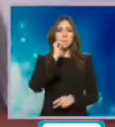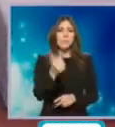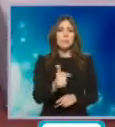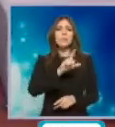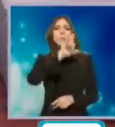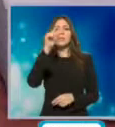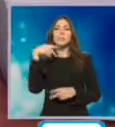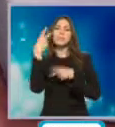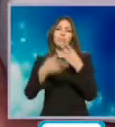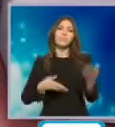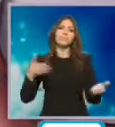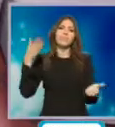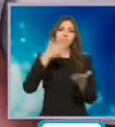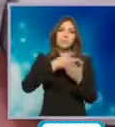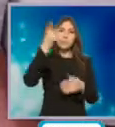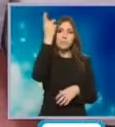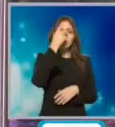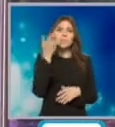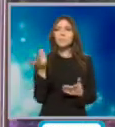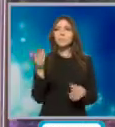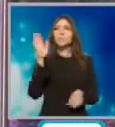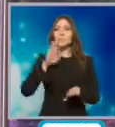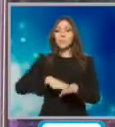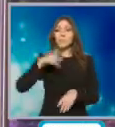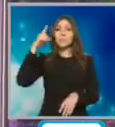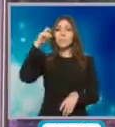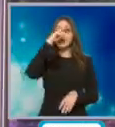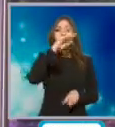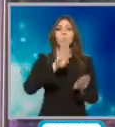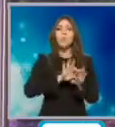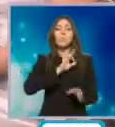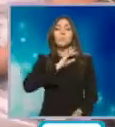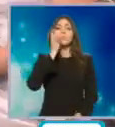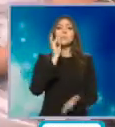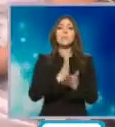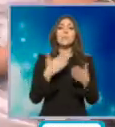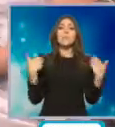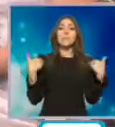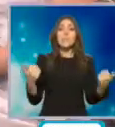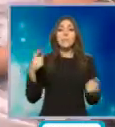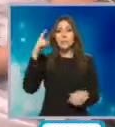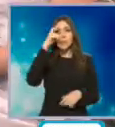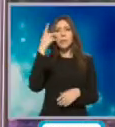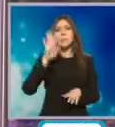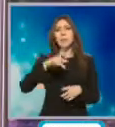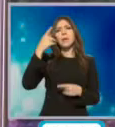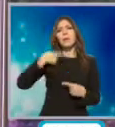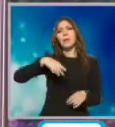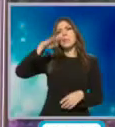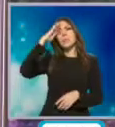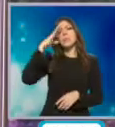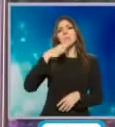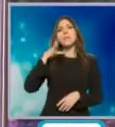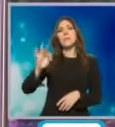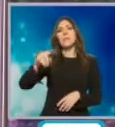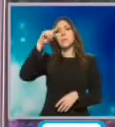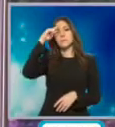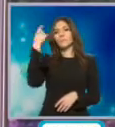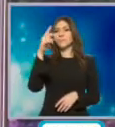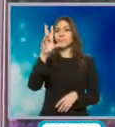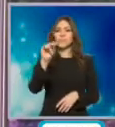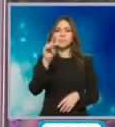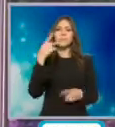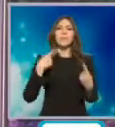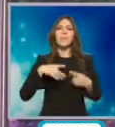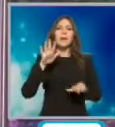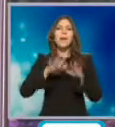acá. Pero cuesta mucho trabajo entenderlo. Sí. Como dices, no es algo para tomar a la ligera. O sea, realmente a veces utilizamos como muchos términos